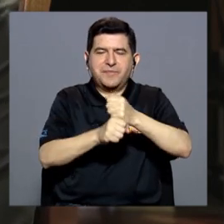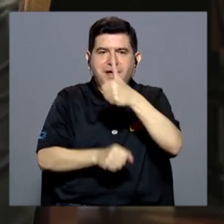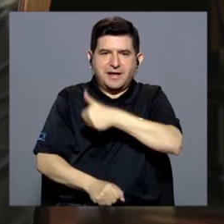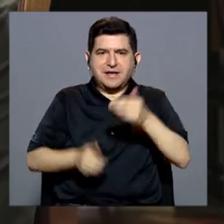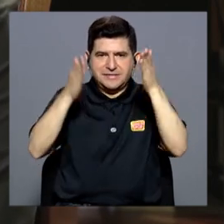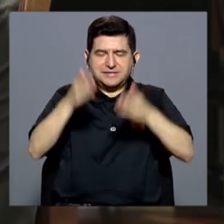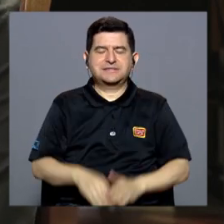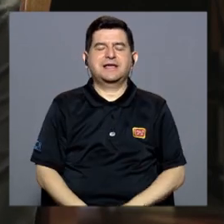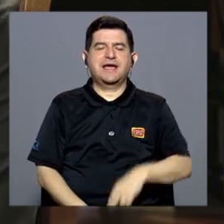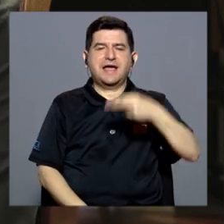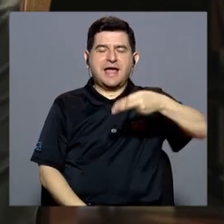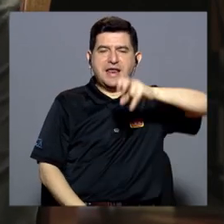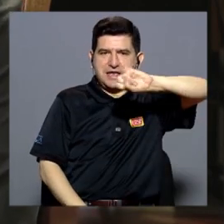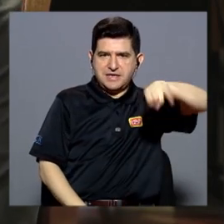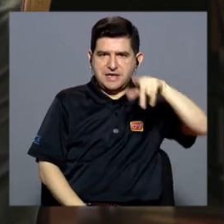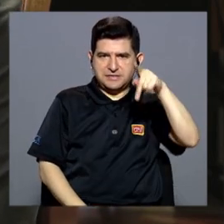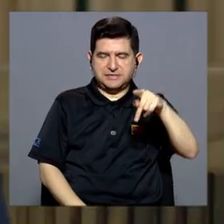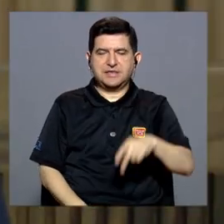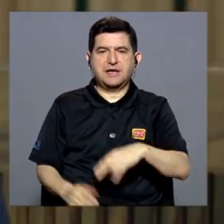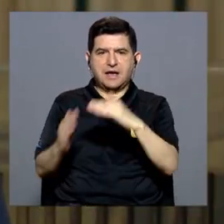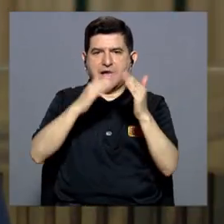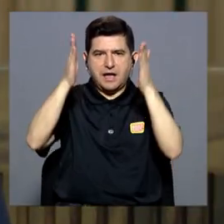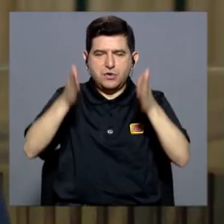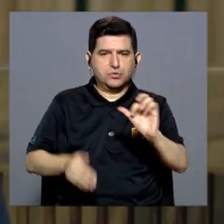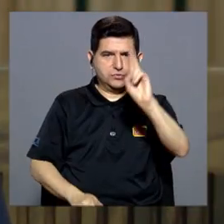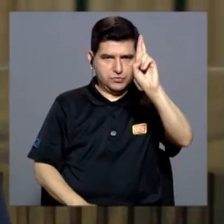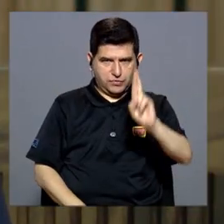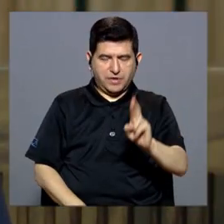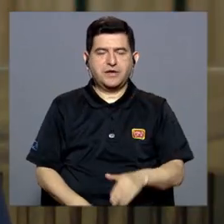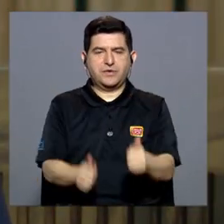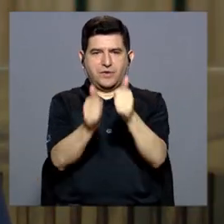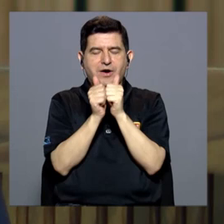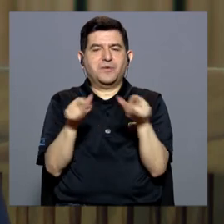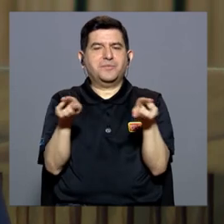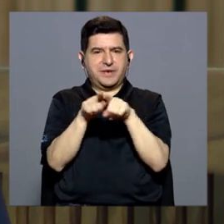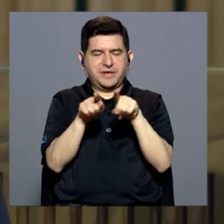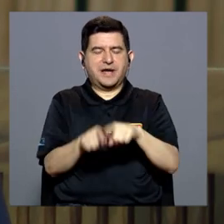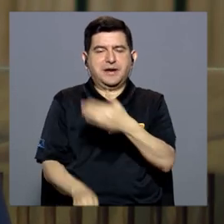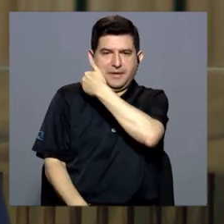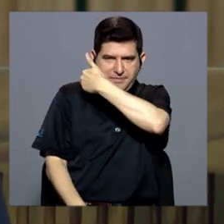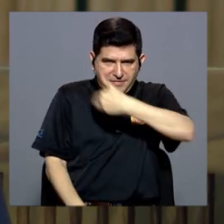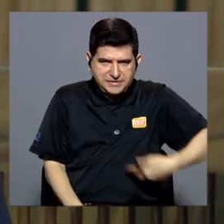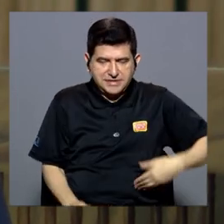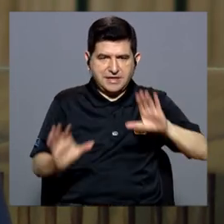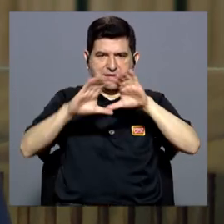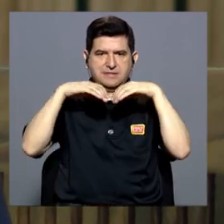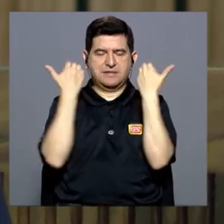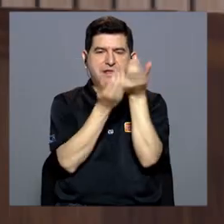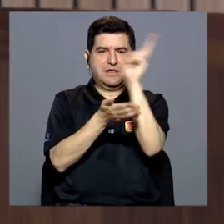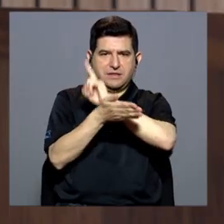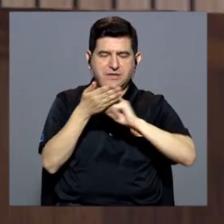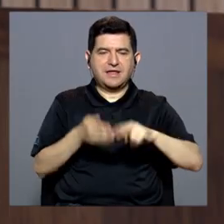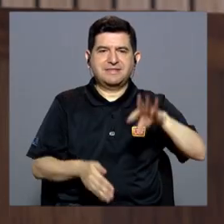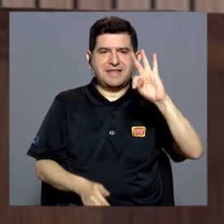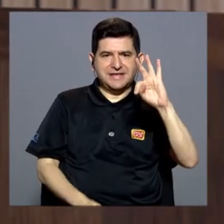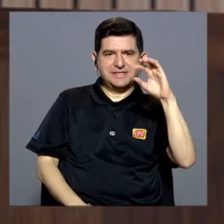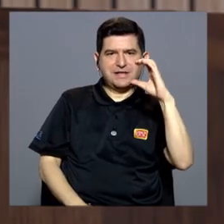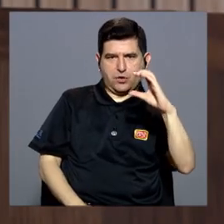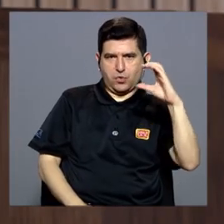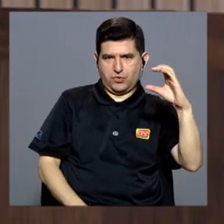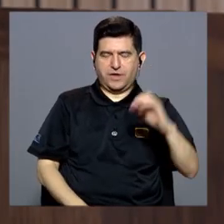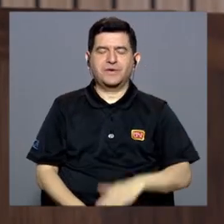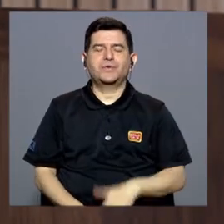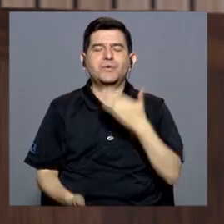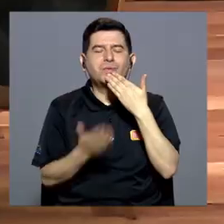rector Henning Jensen Pennington a la ciudadanía costarricense. Me acompaña también quien preside el Consejo Universitario, doña Teresita Cordero.